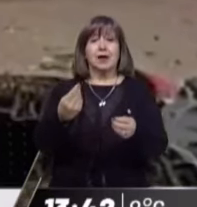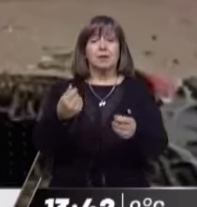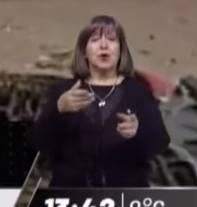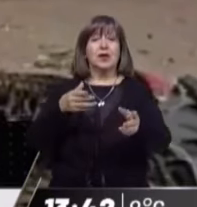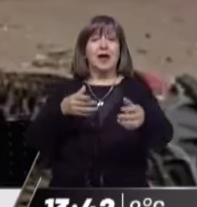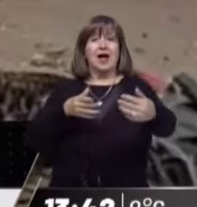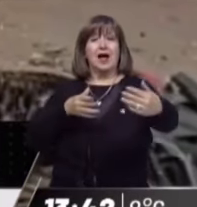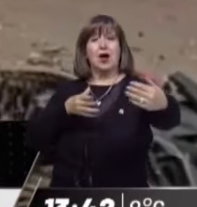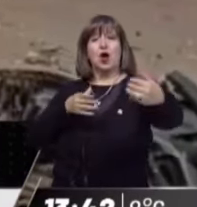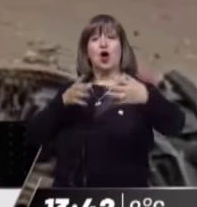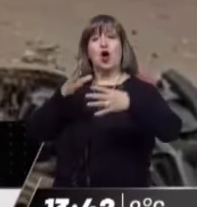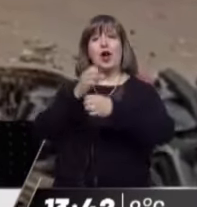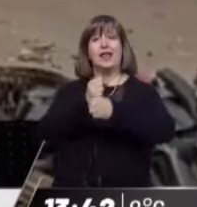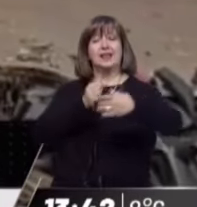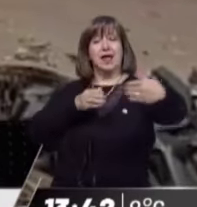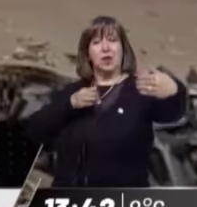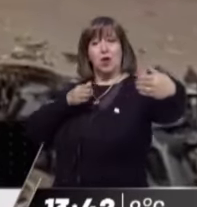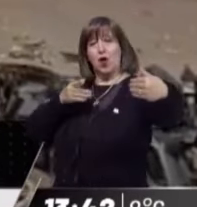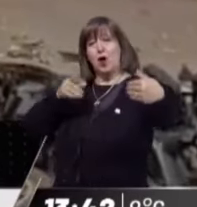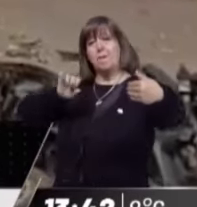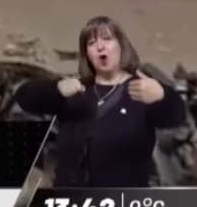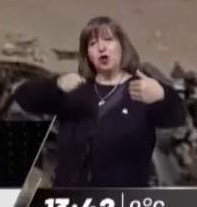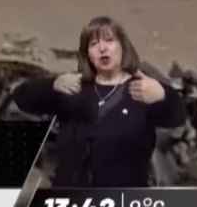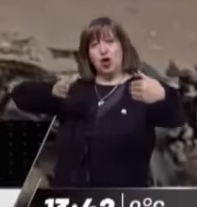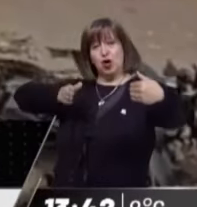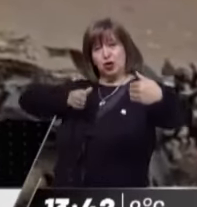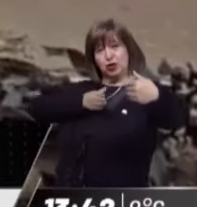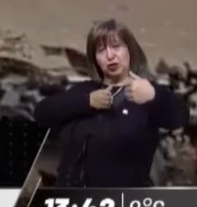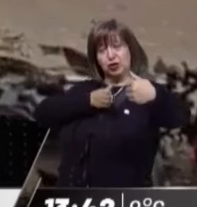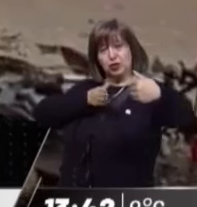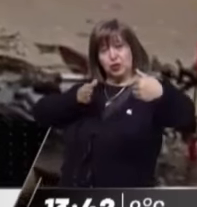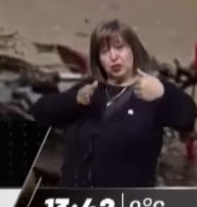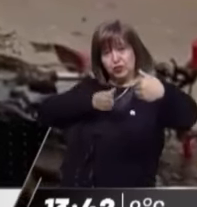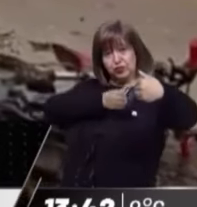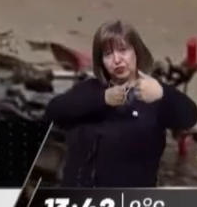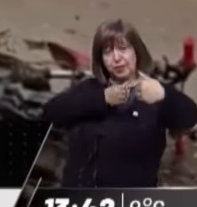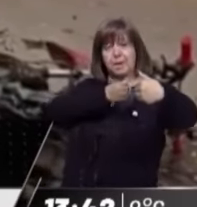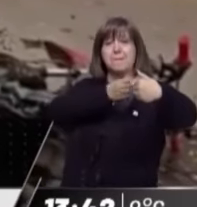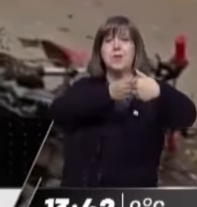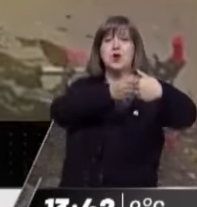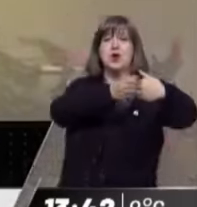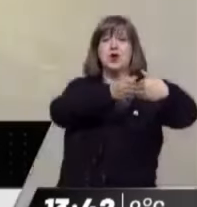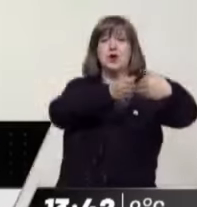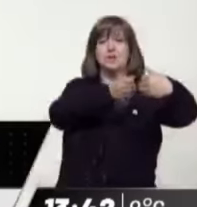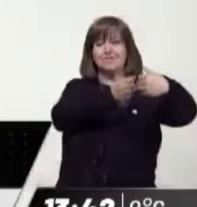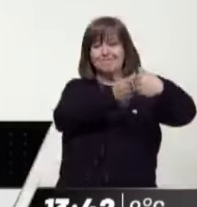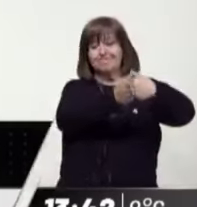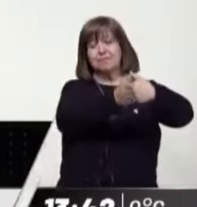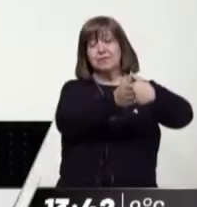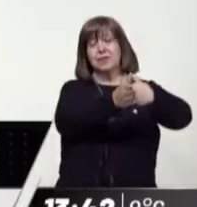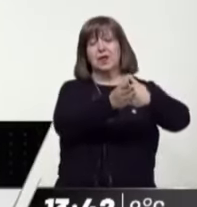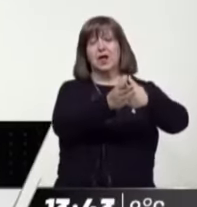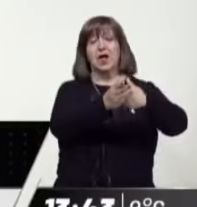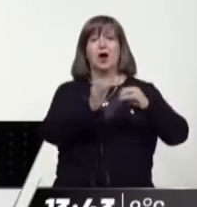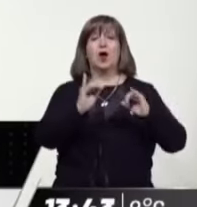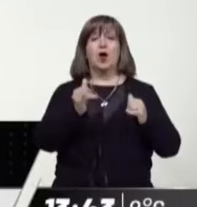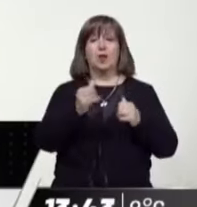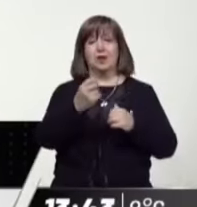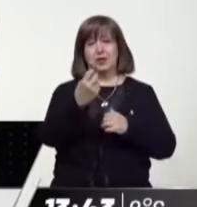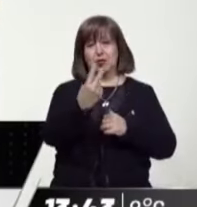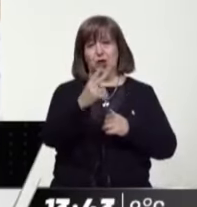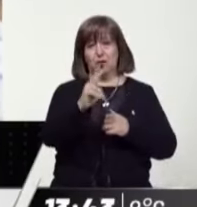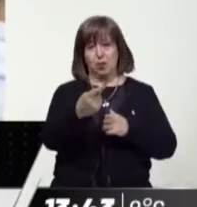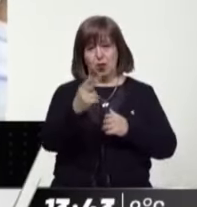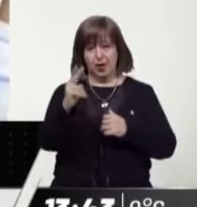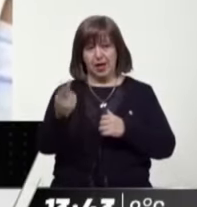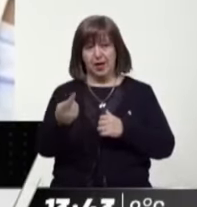chocar de frente con un colectivo, y fue uno de los hechos del fin de semana que enlutó a Mendoza, pero además